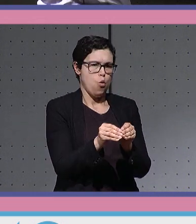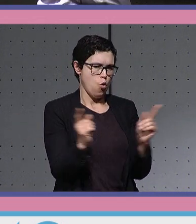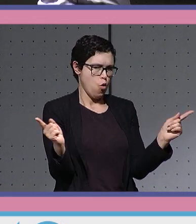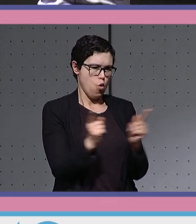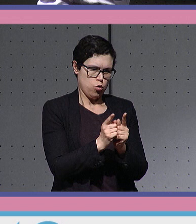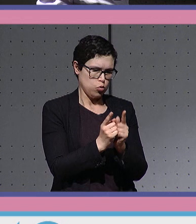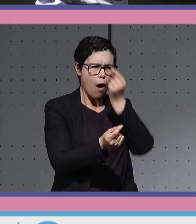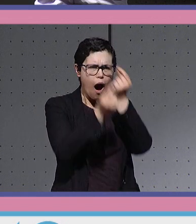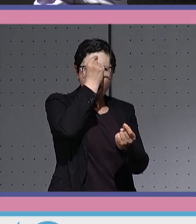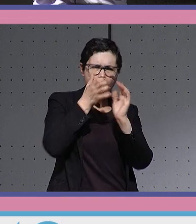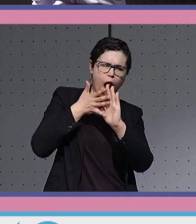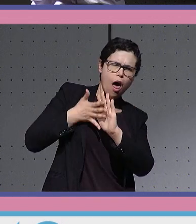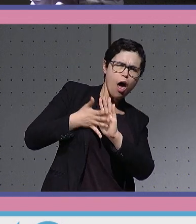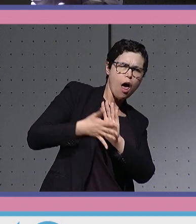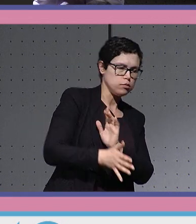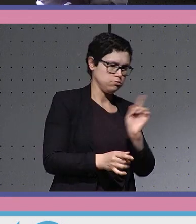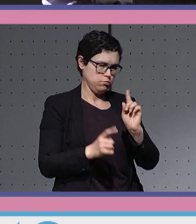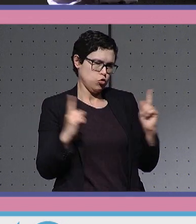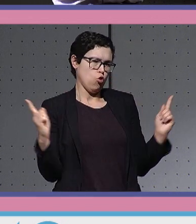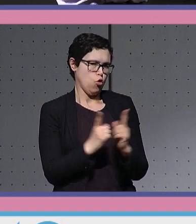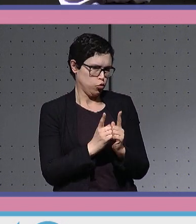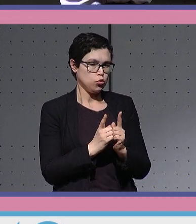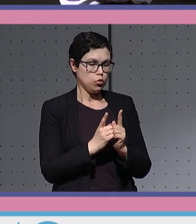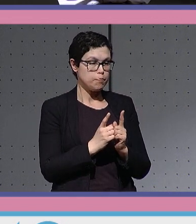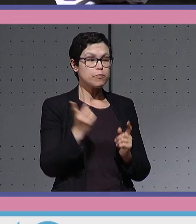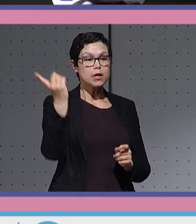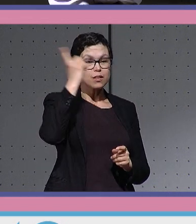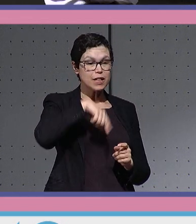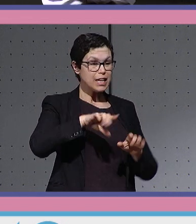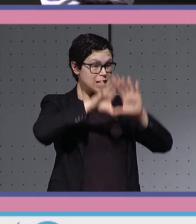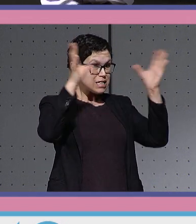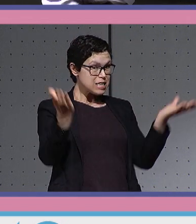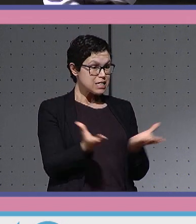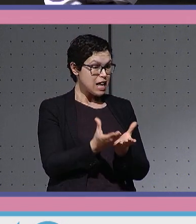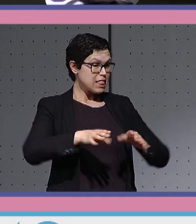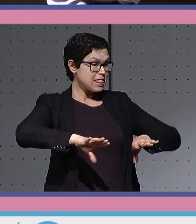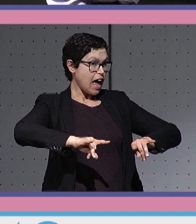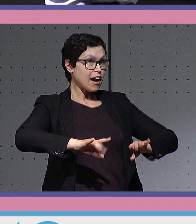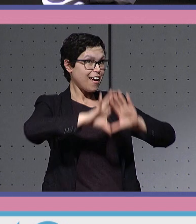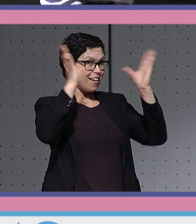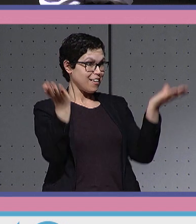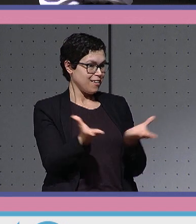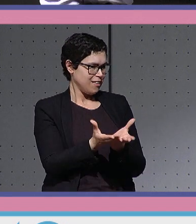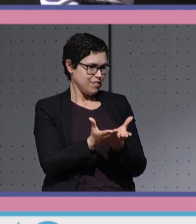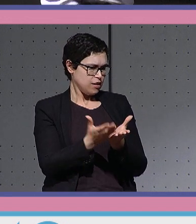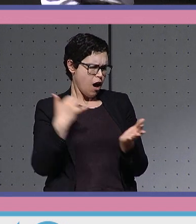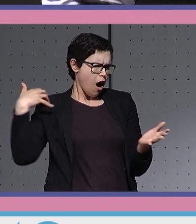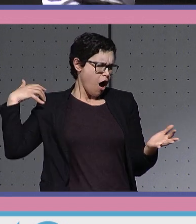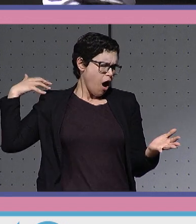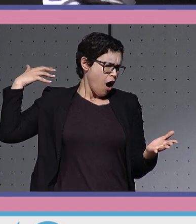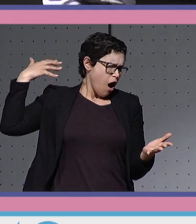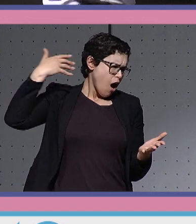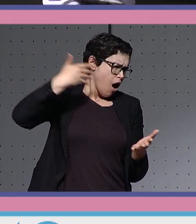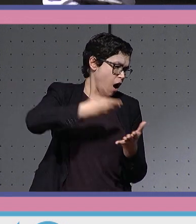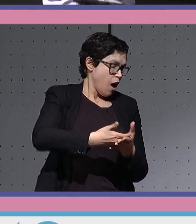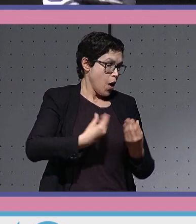tanta minuciosidad como hago otras veces. Pero que sepáis que toda la vida en la Tierra, toda, desde que comenzó, que comenzó prácticamente